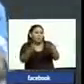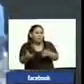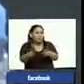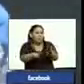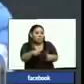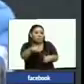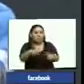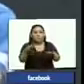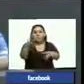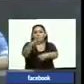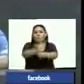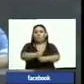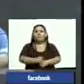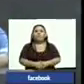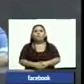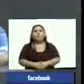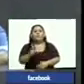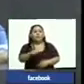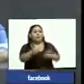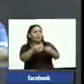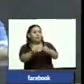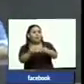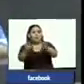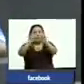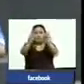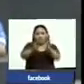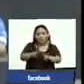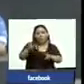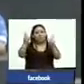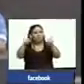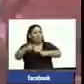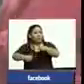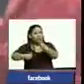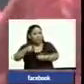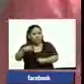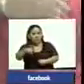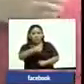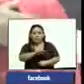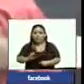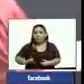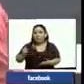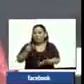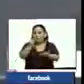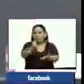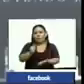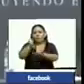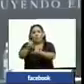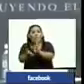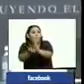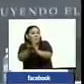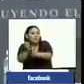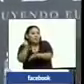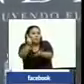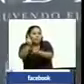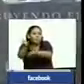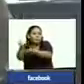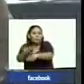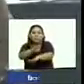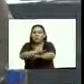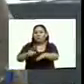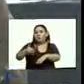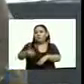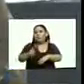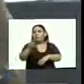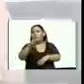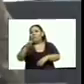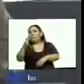el siguiente reporte. Las diferentes federaciones deportivas de El Salvador recibirán un refuerzo presupuestario para cerrar el año 2019.